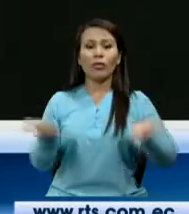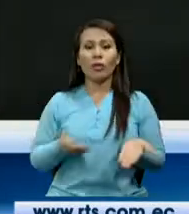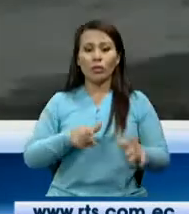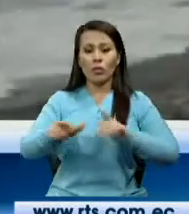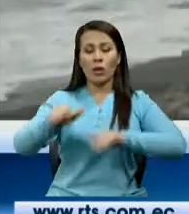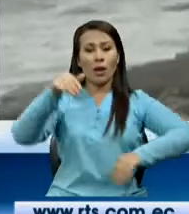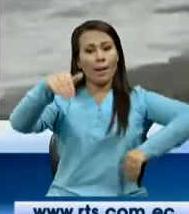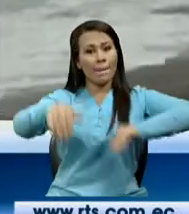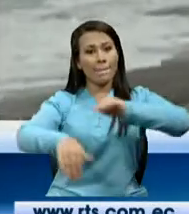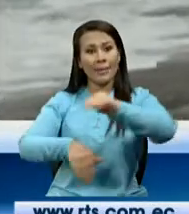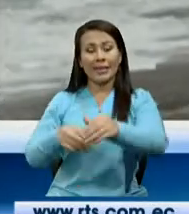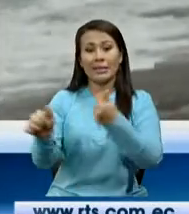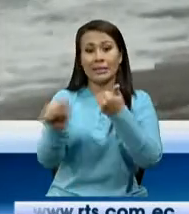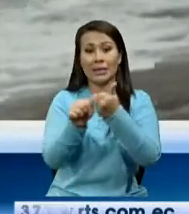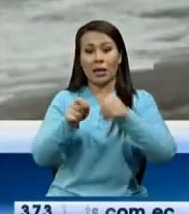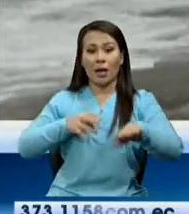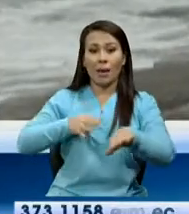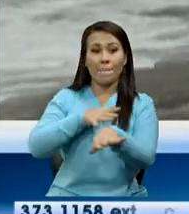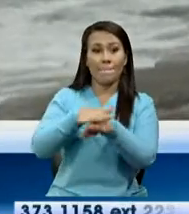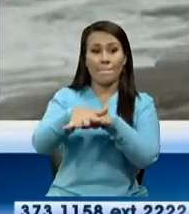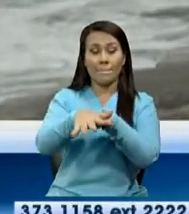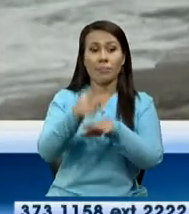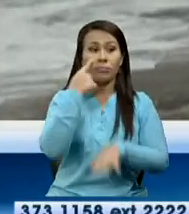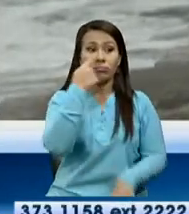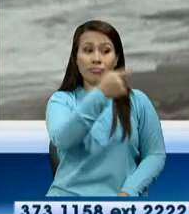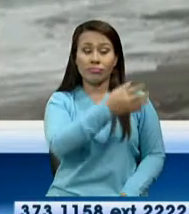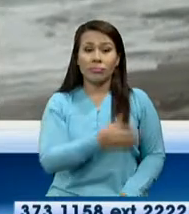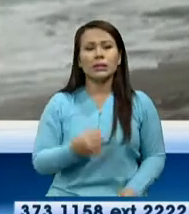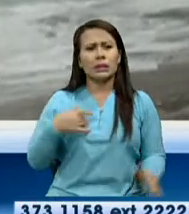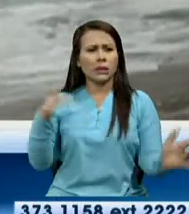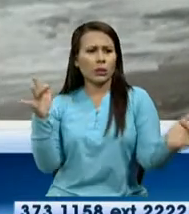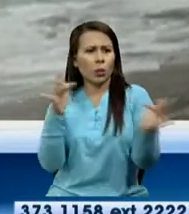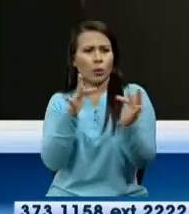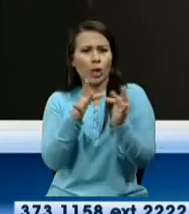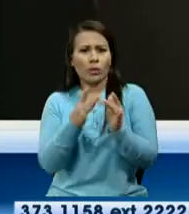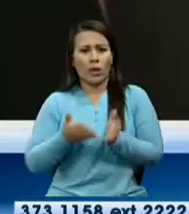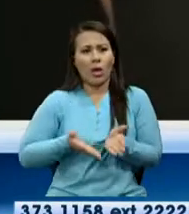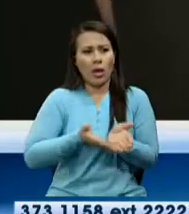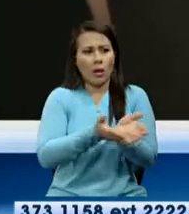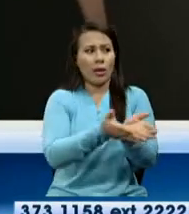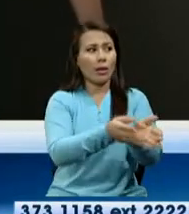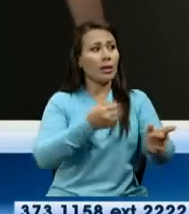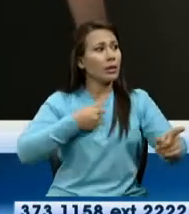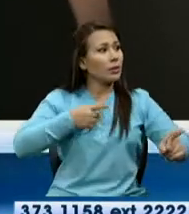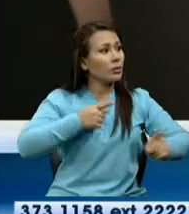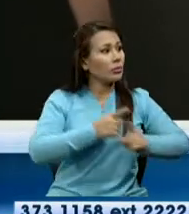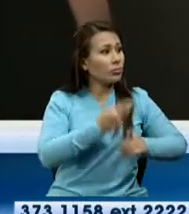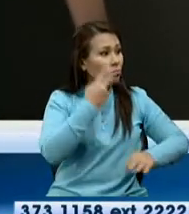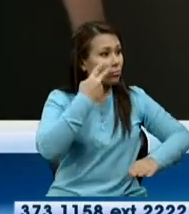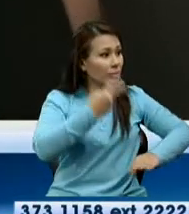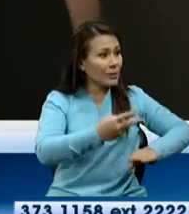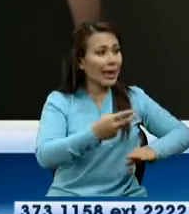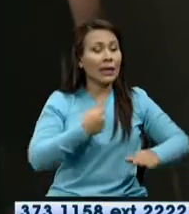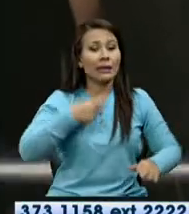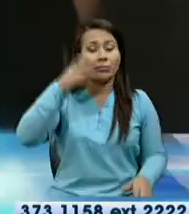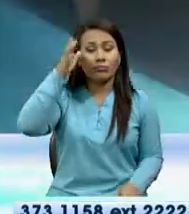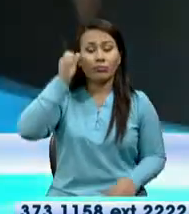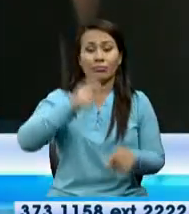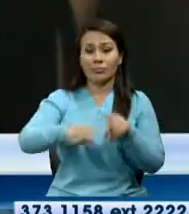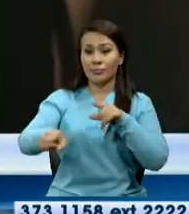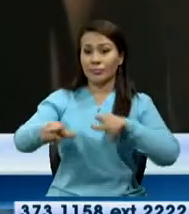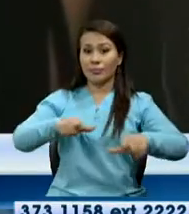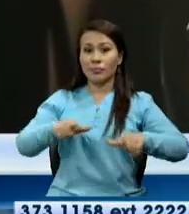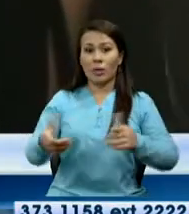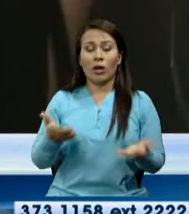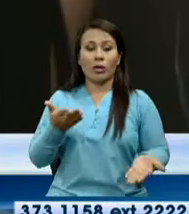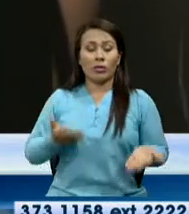del Espóndilus cerca de la playa y que tiene acceso directo al mar. Se ha logrado determinar posibles lugares por los